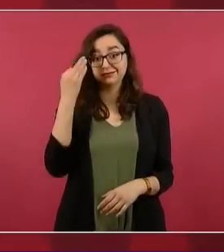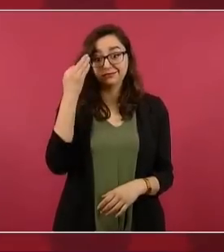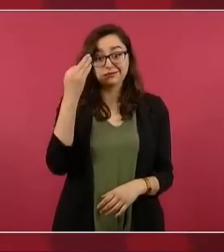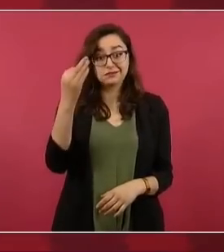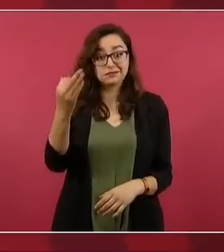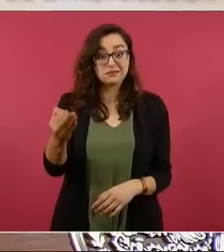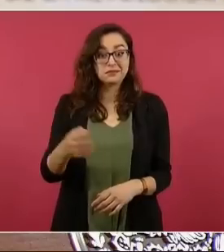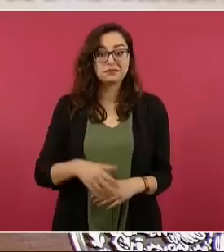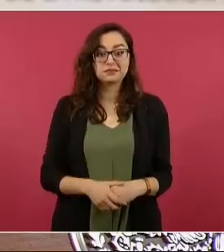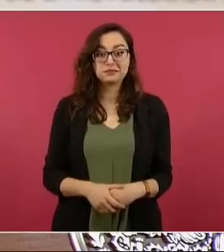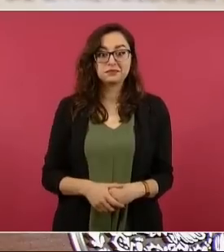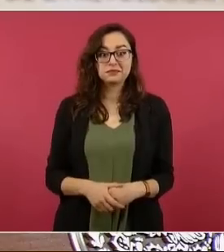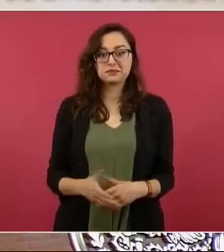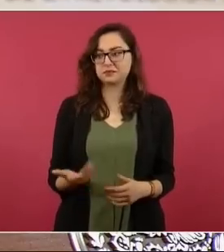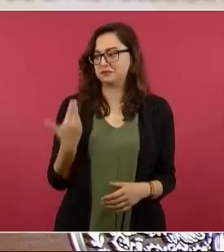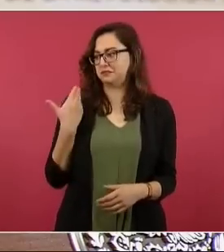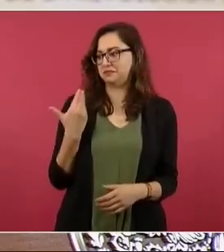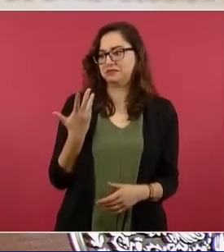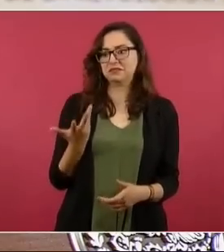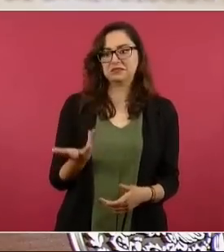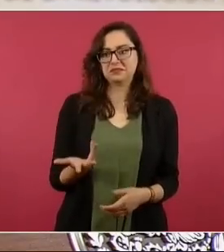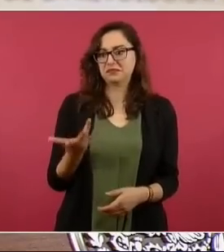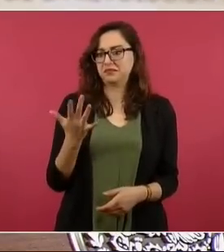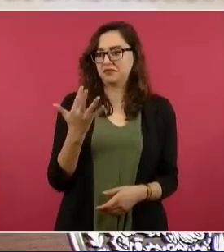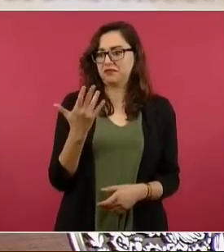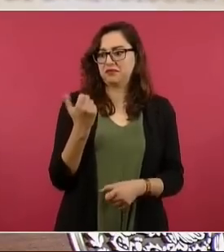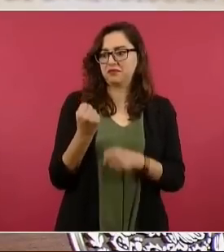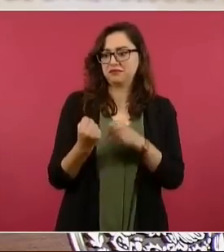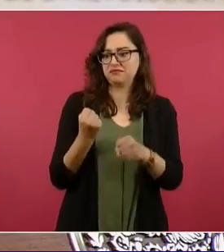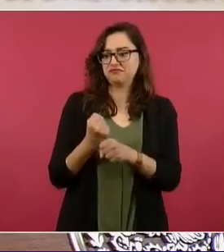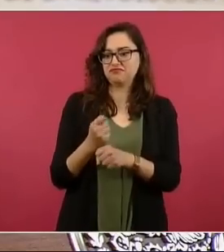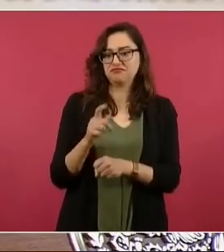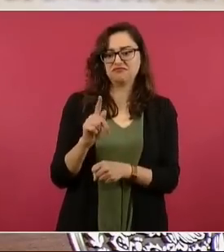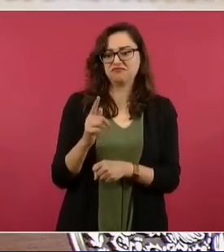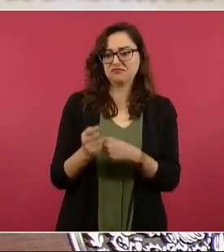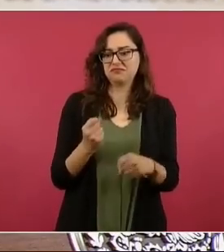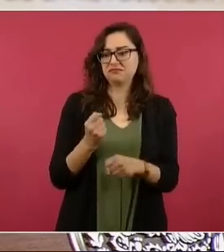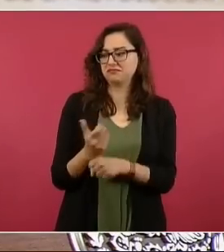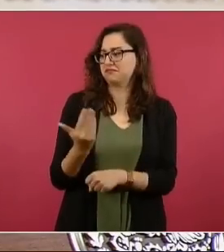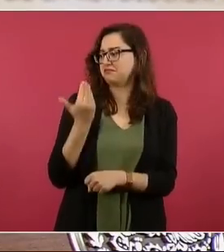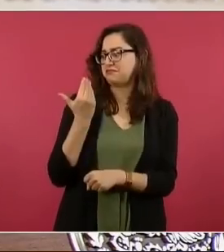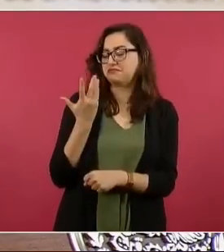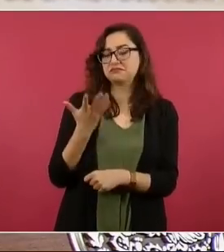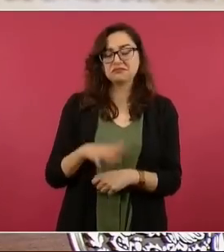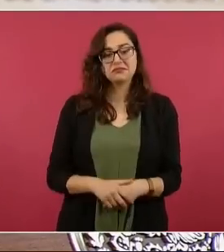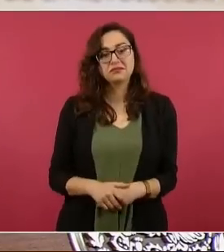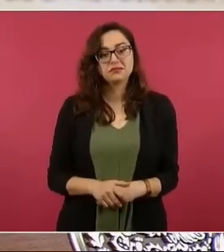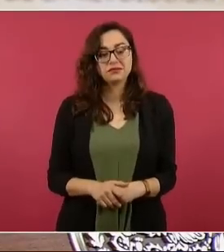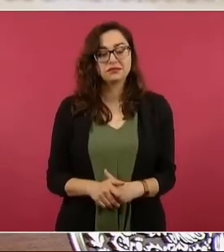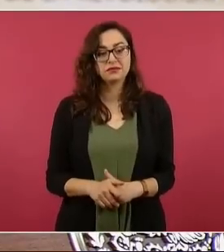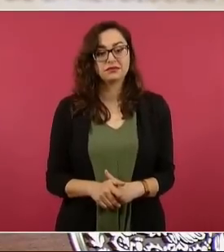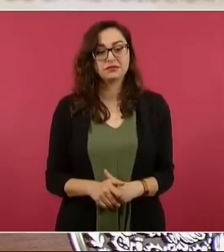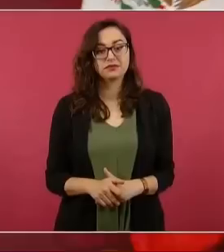¿Cuánto tiempo tiene de eso? 50, 70 años.